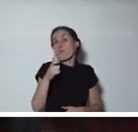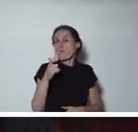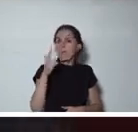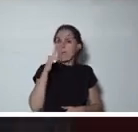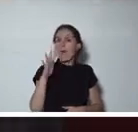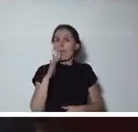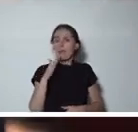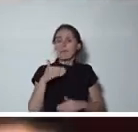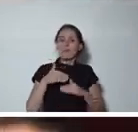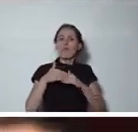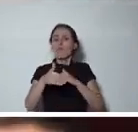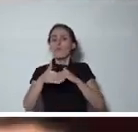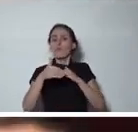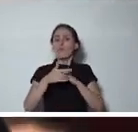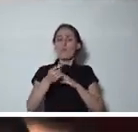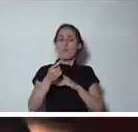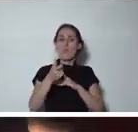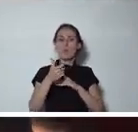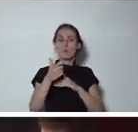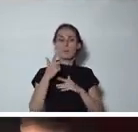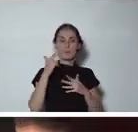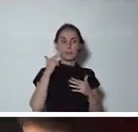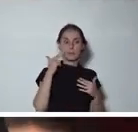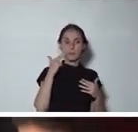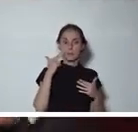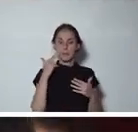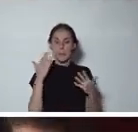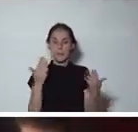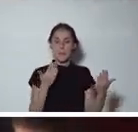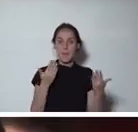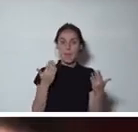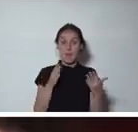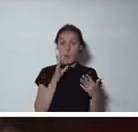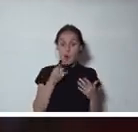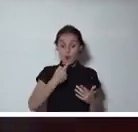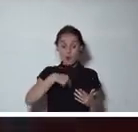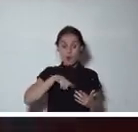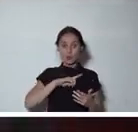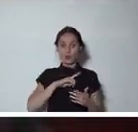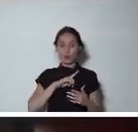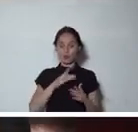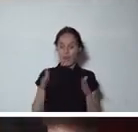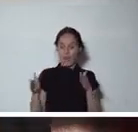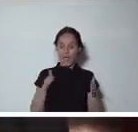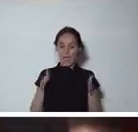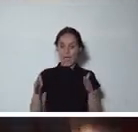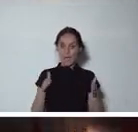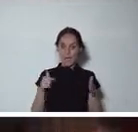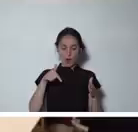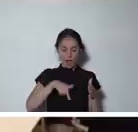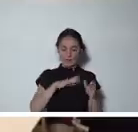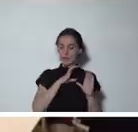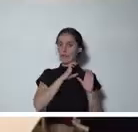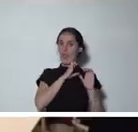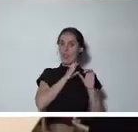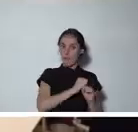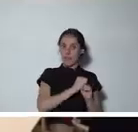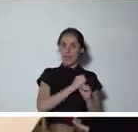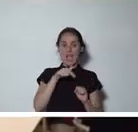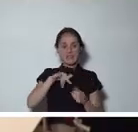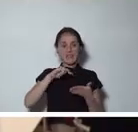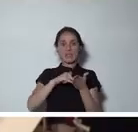porque nosotras somos todavía sujetas de esta época y construidas en este sistema y en este